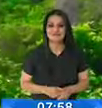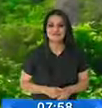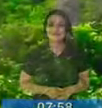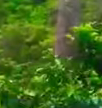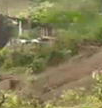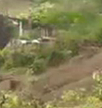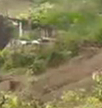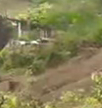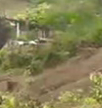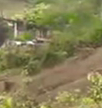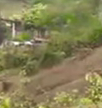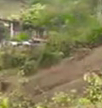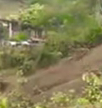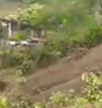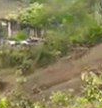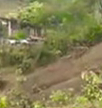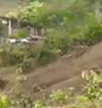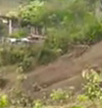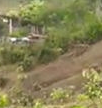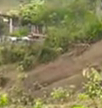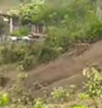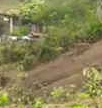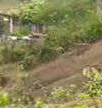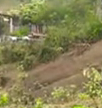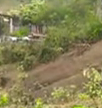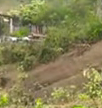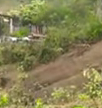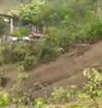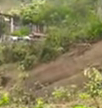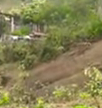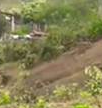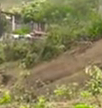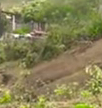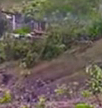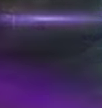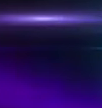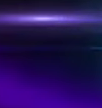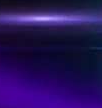En Zapotillo, provincia de Loja, informó Marcela Constante.